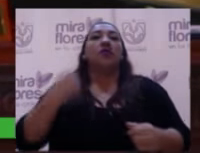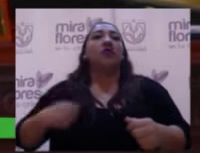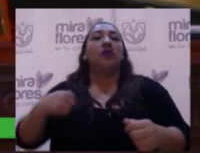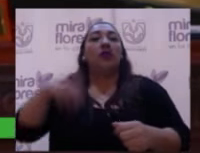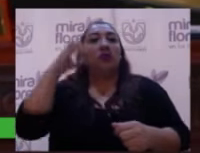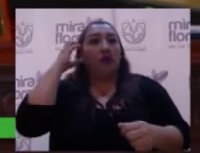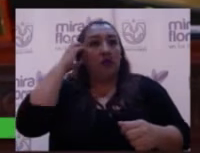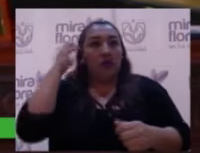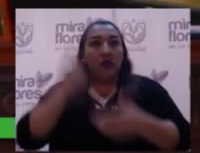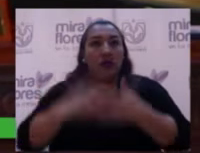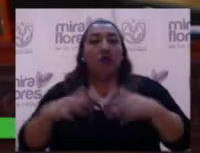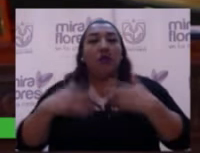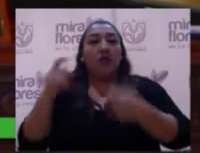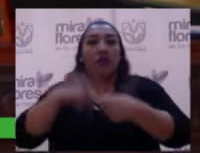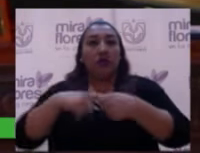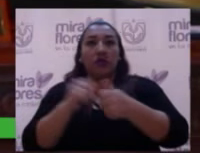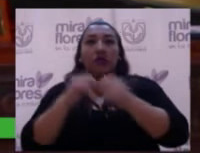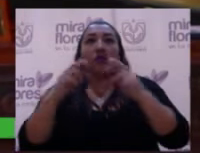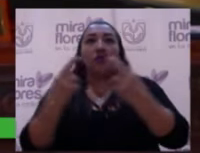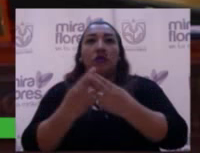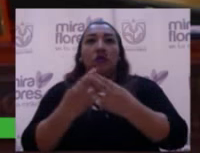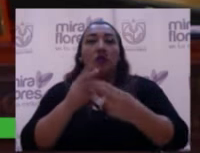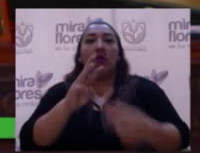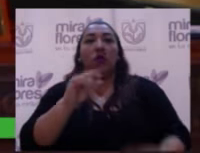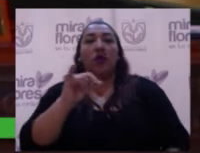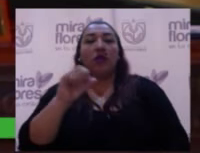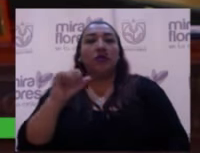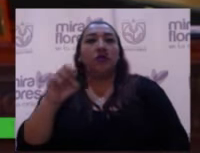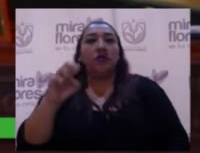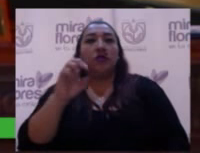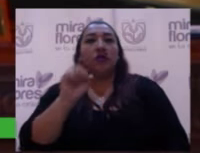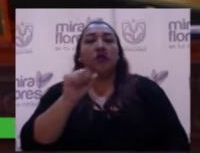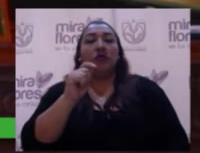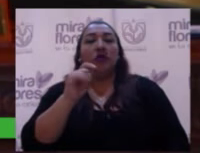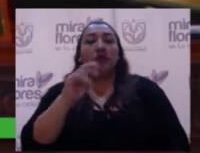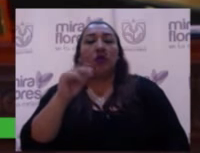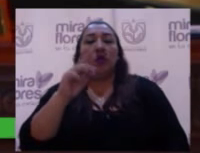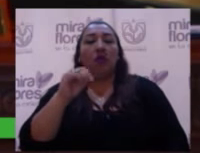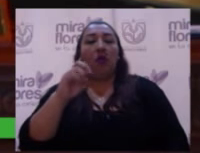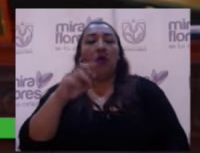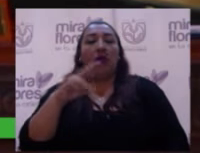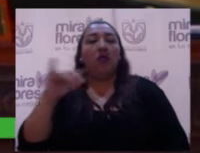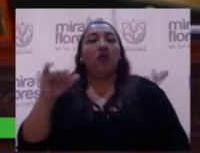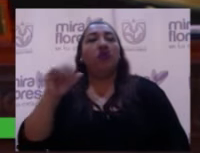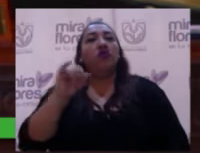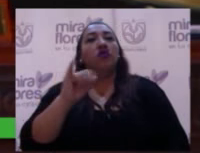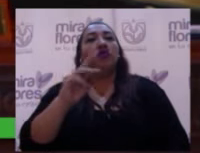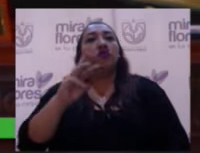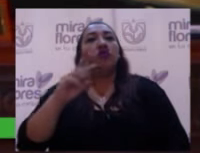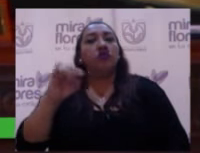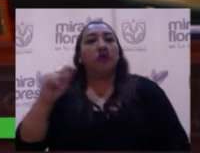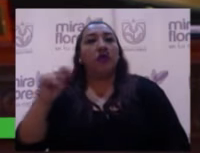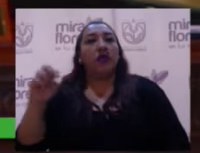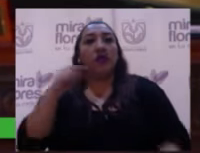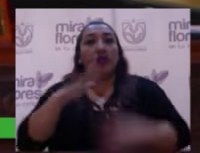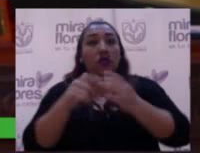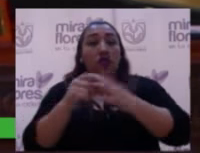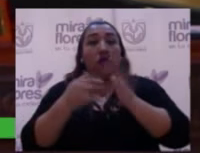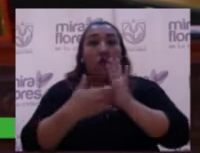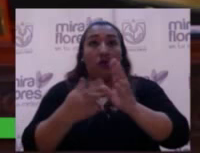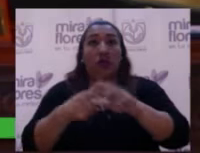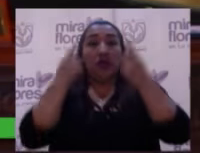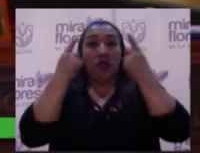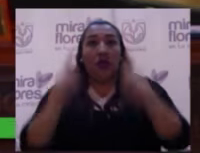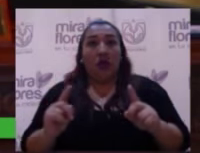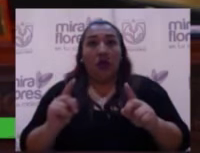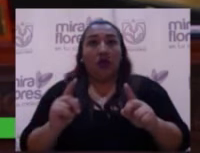de Miraflores participe en el evento Way Cities of Tomorrow Summit de conformidad con las consideraciones expuestas en el presente